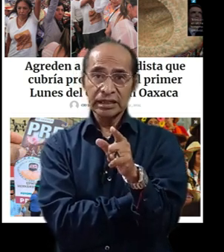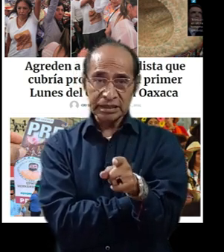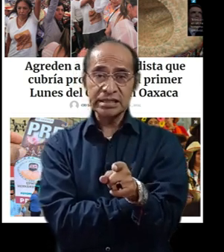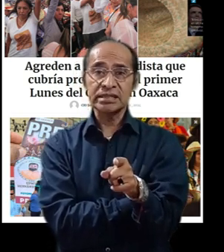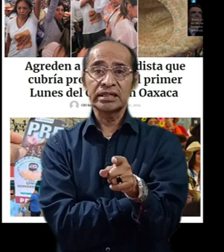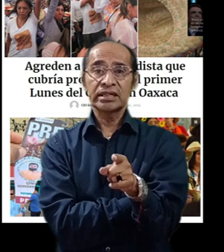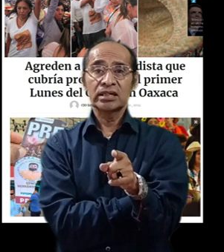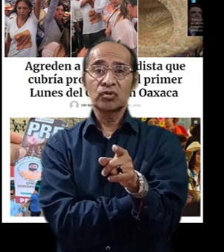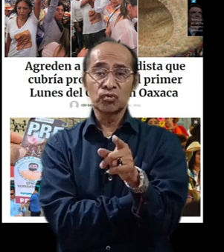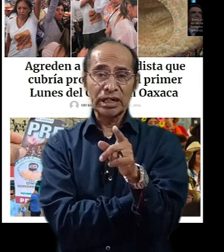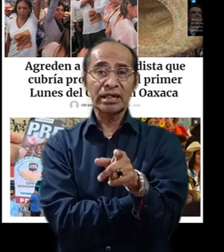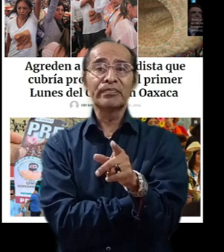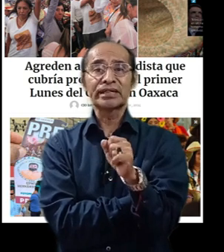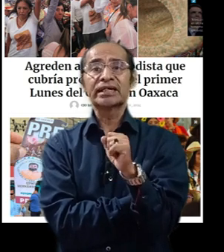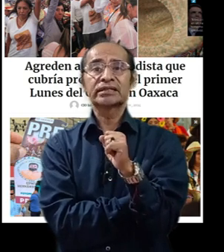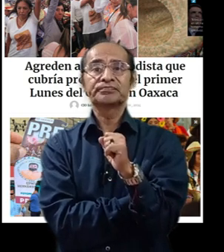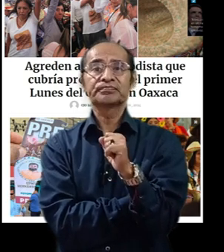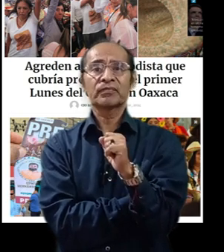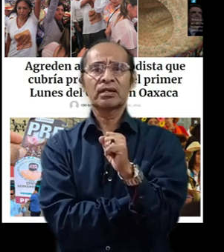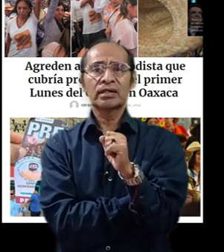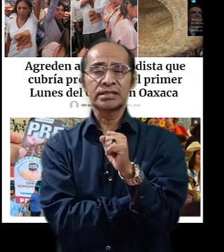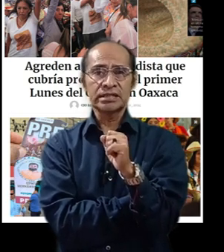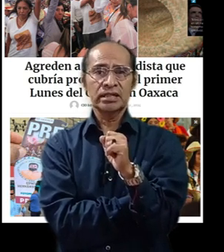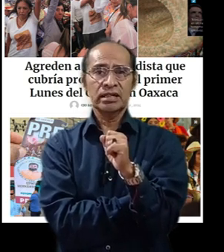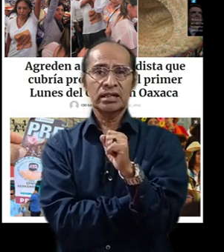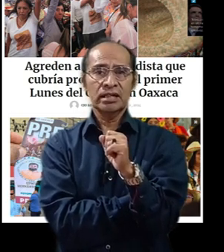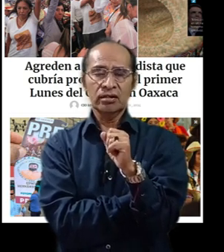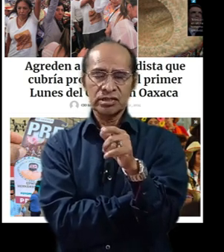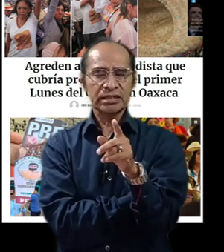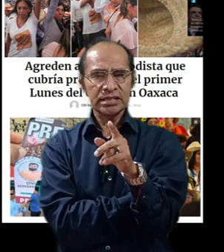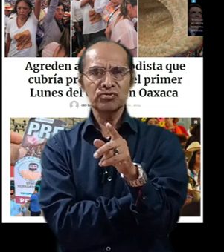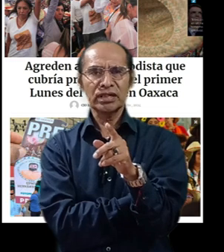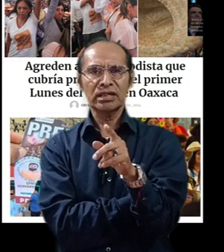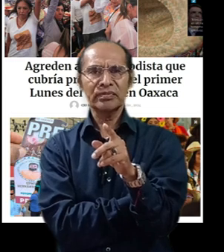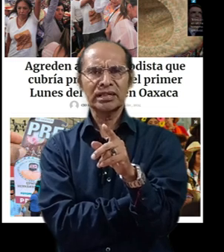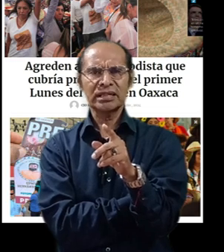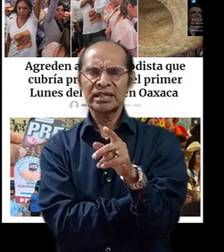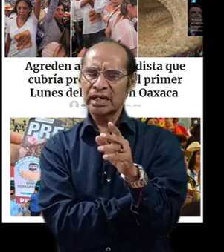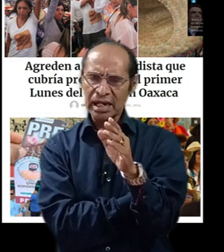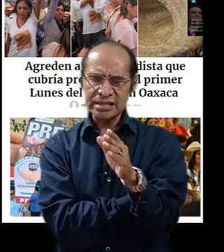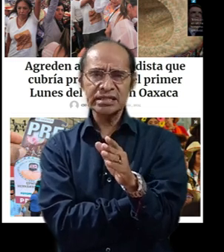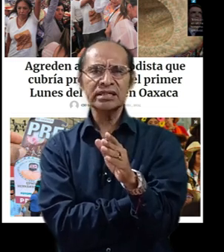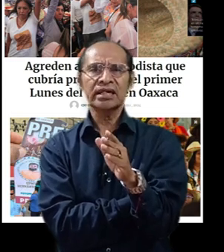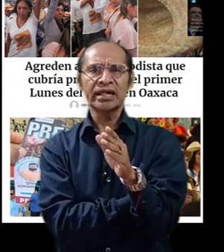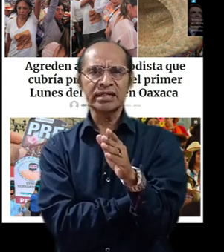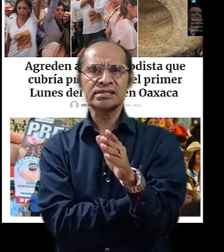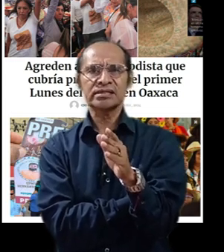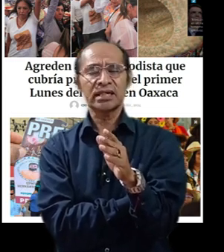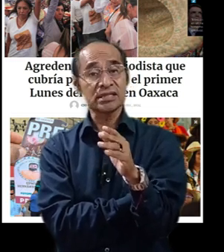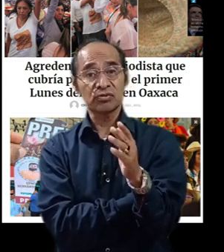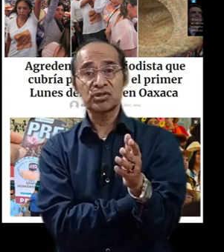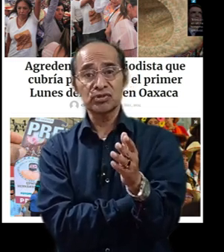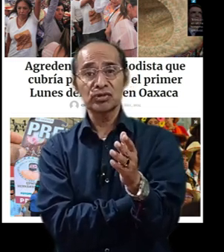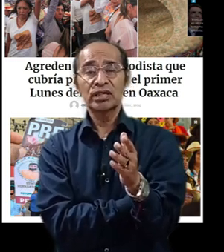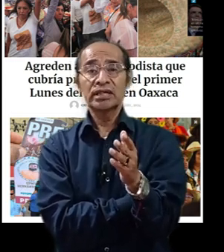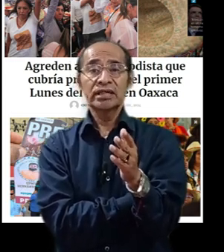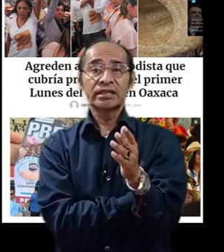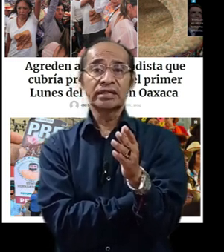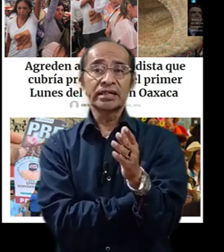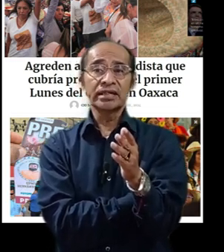Romero dice una gran verdad sí o sea dice una gran verdad Así es la